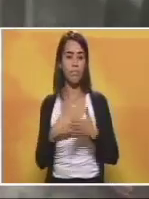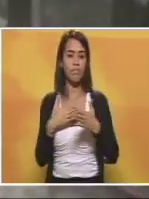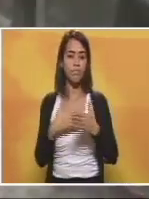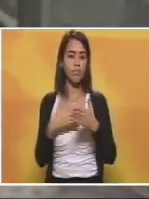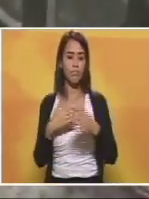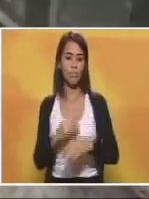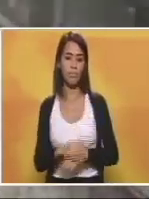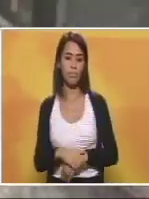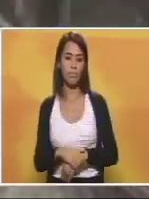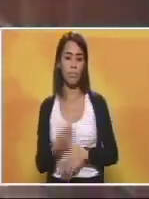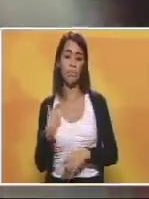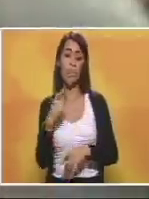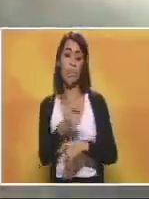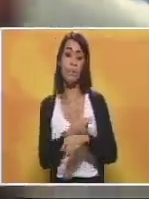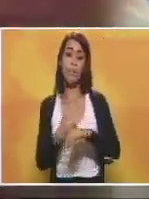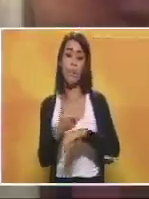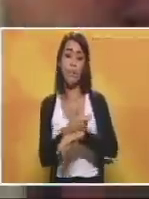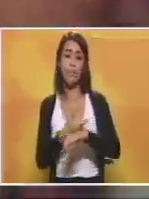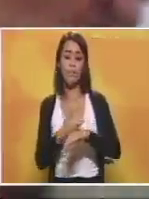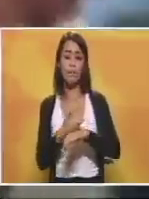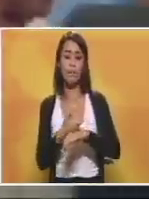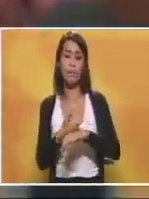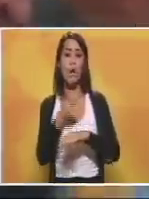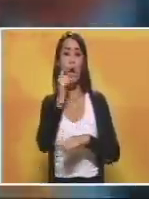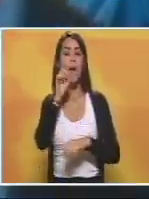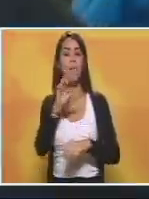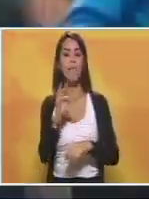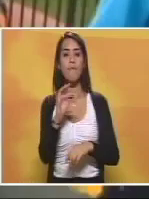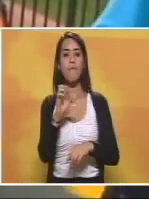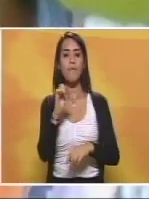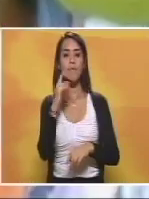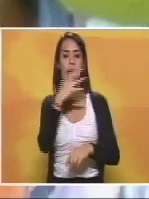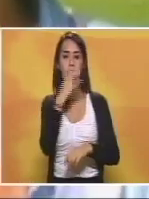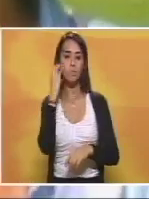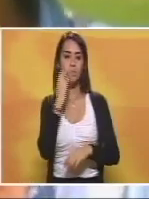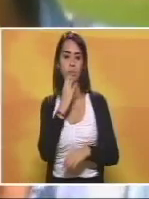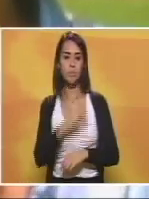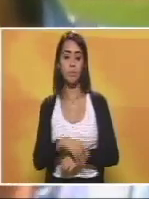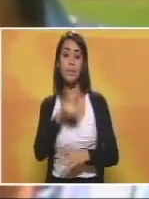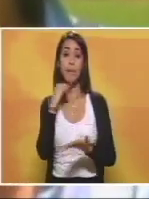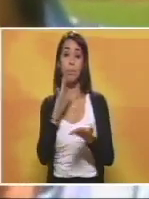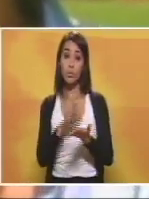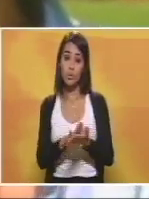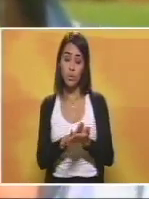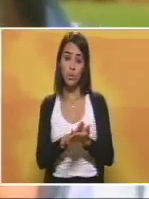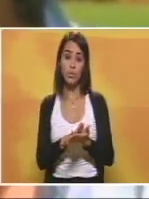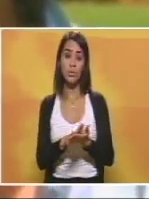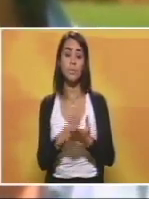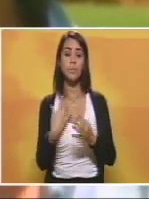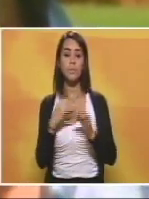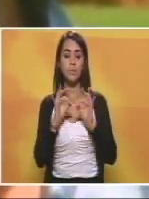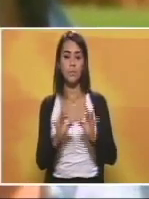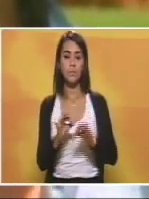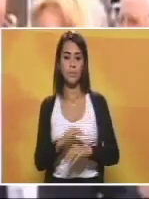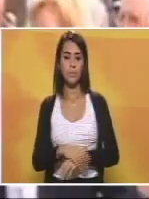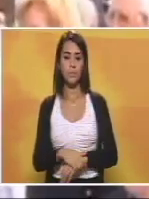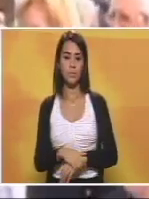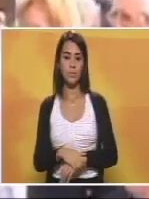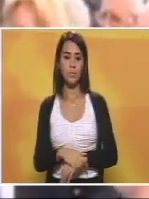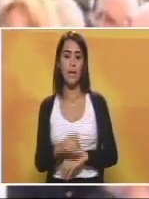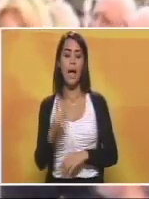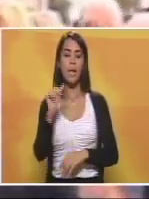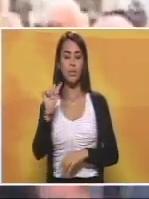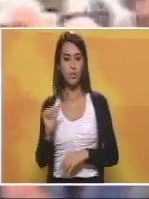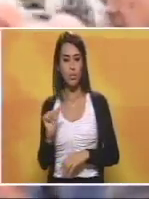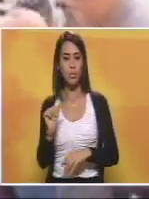múltiples ocasiones atentar contra el gobierno de fidel caps posada murió en un hogar del gobierno para veteranos en miramar al sureste